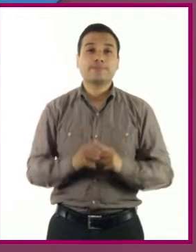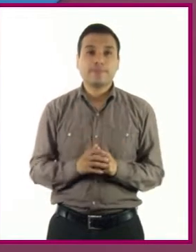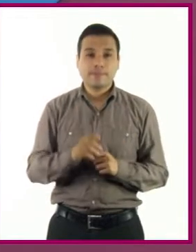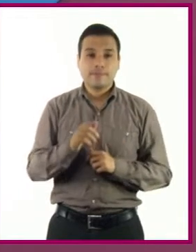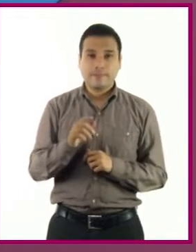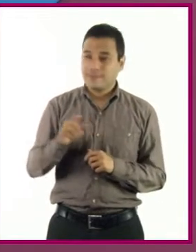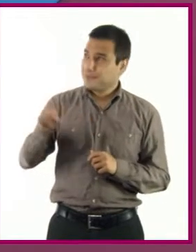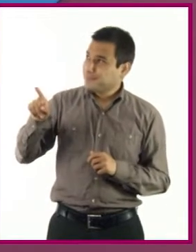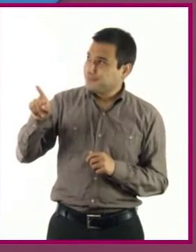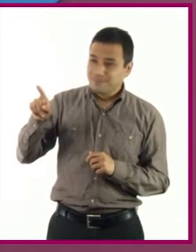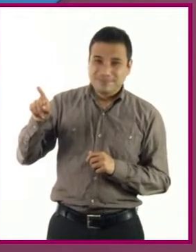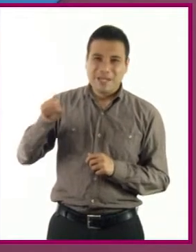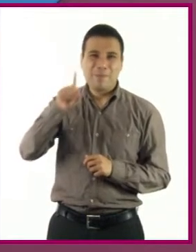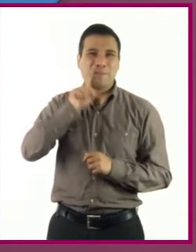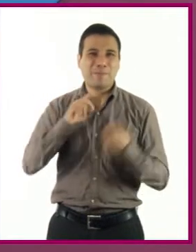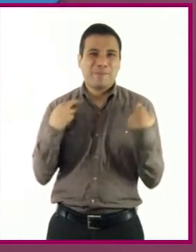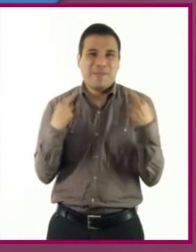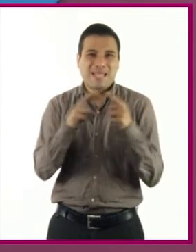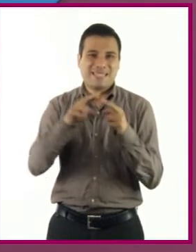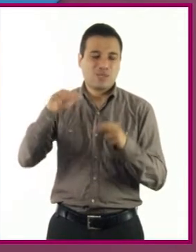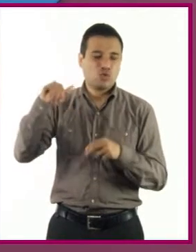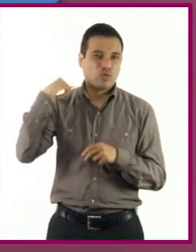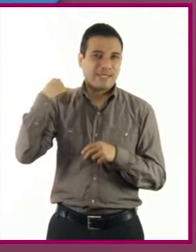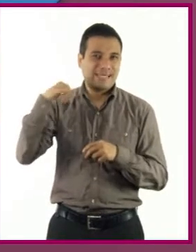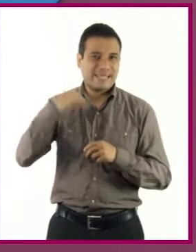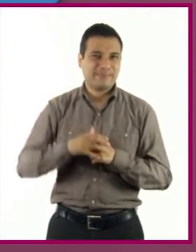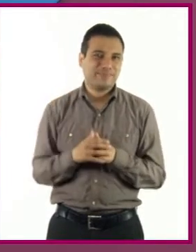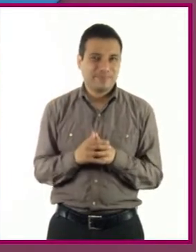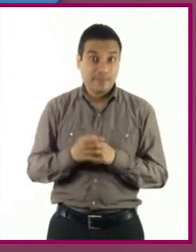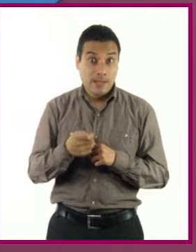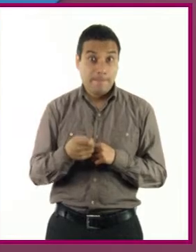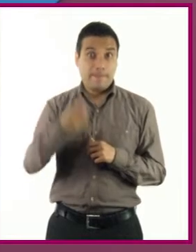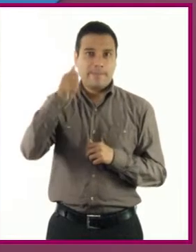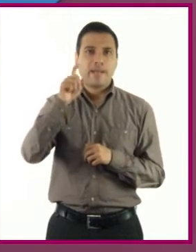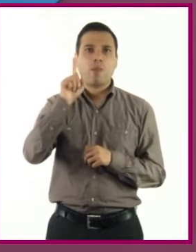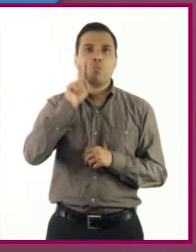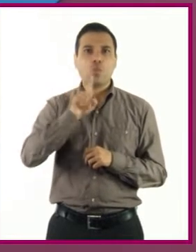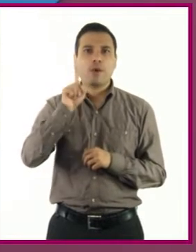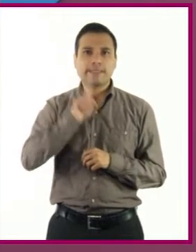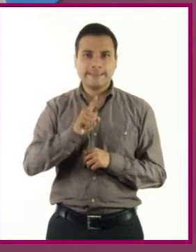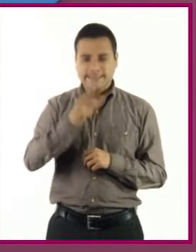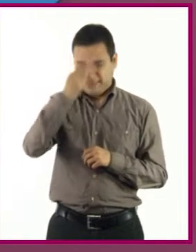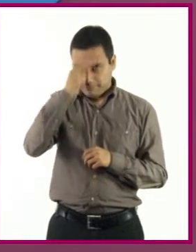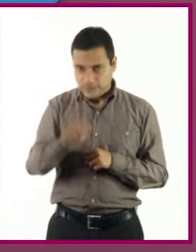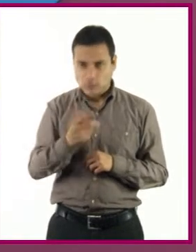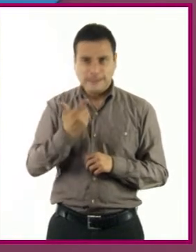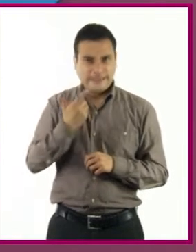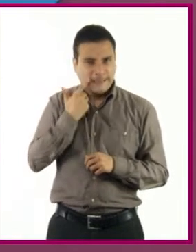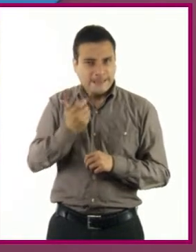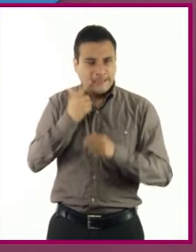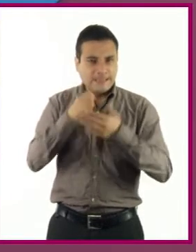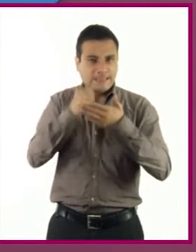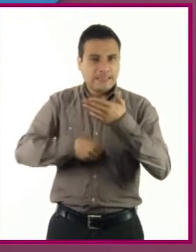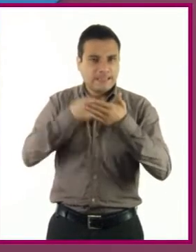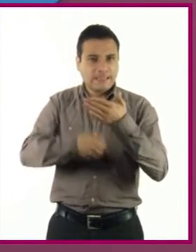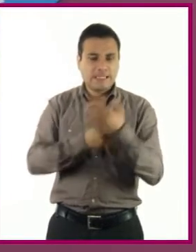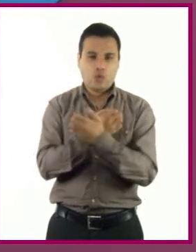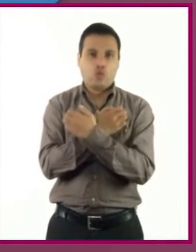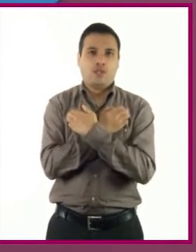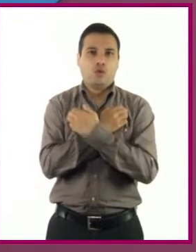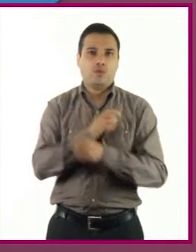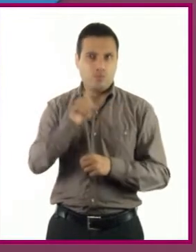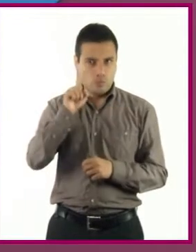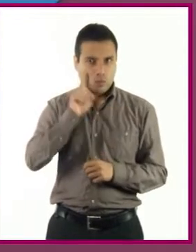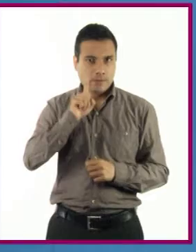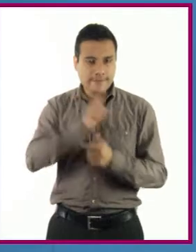yucateca Rita Cetina Gutiérrez, una de las primeras mujeres que lucharon en nuestro país por la educación y la liberación